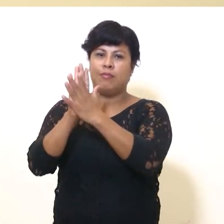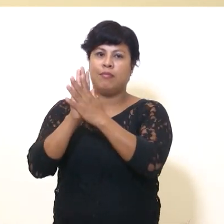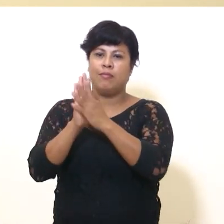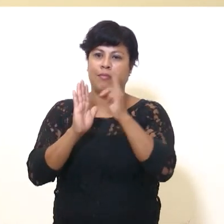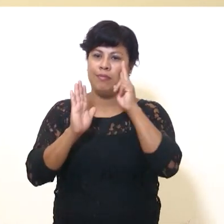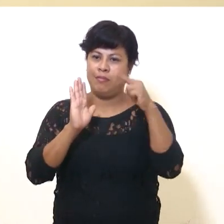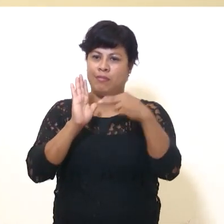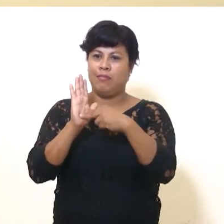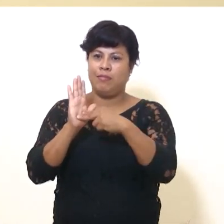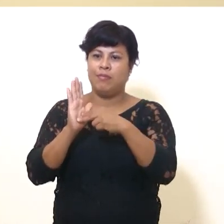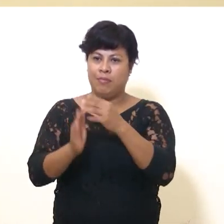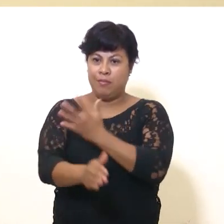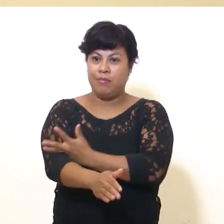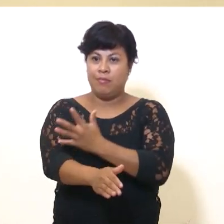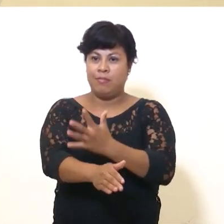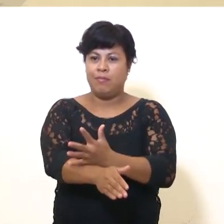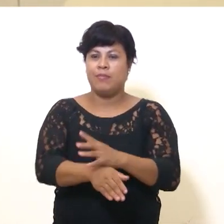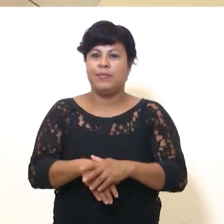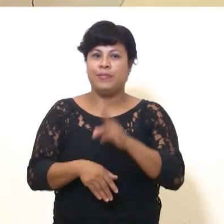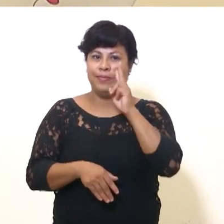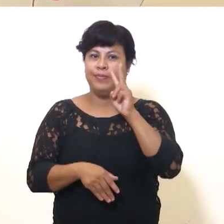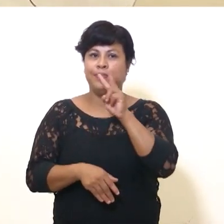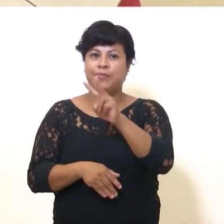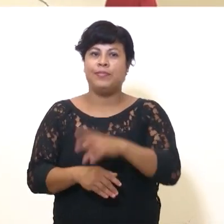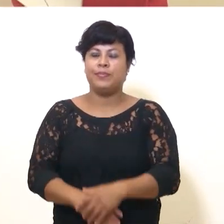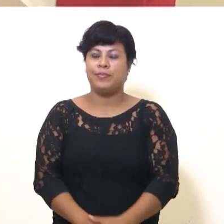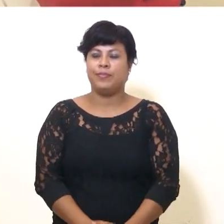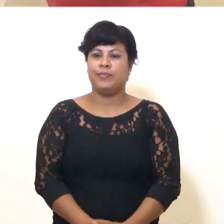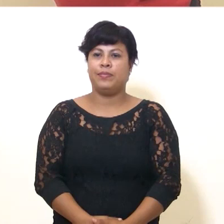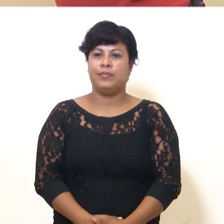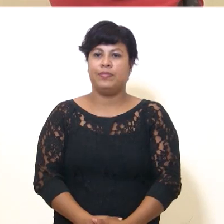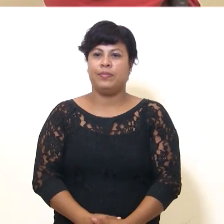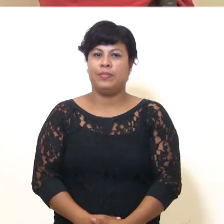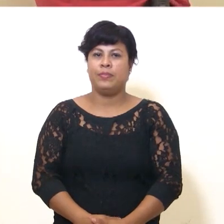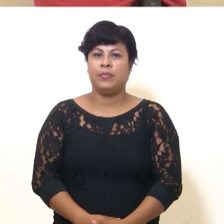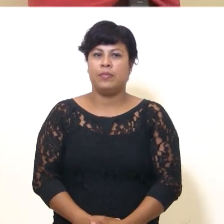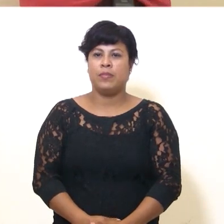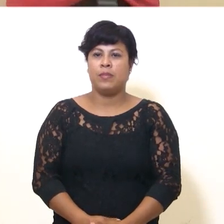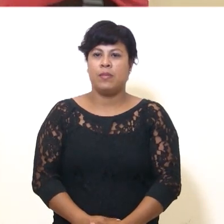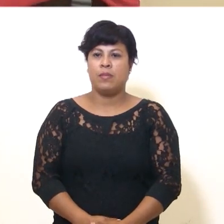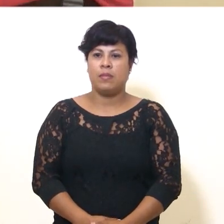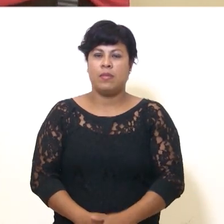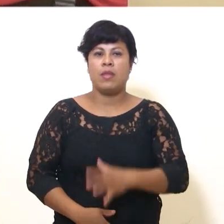Y lo vamos a acomodar por aquí. ¿Me acompañas? Ven.